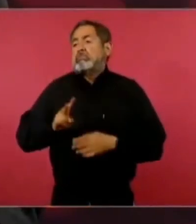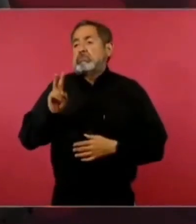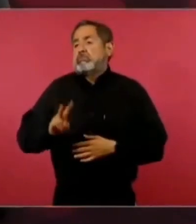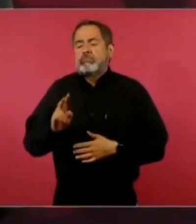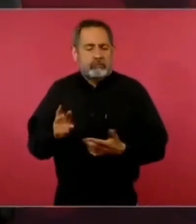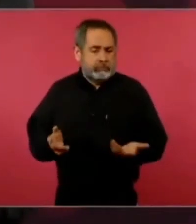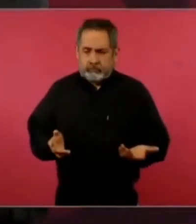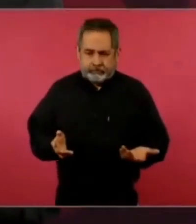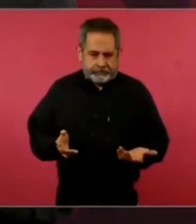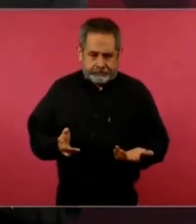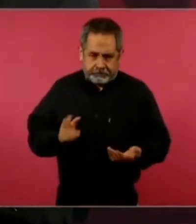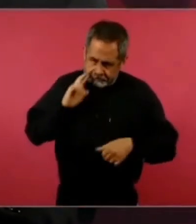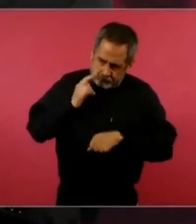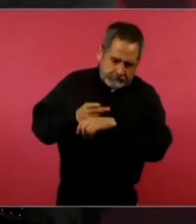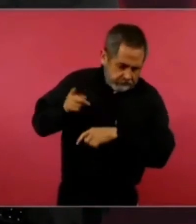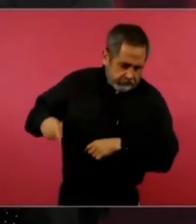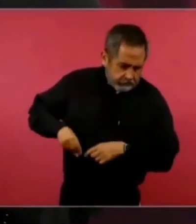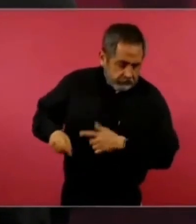pero